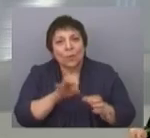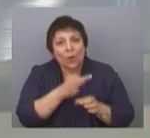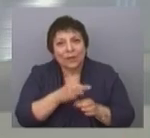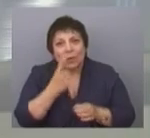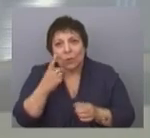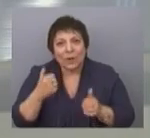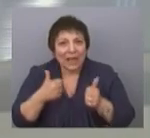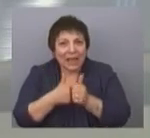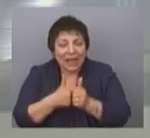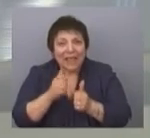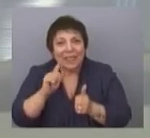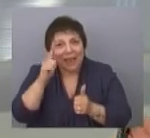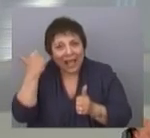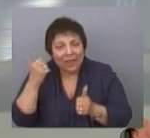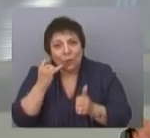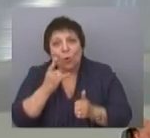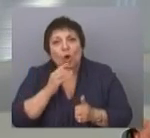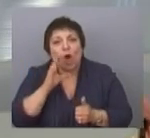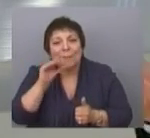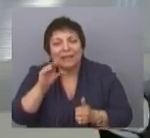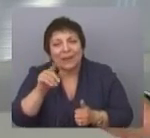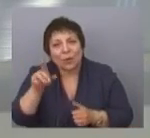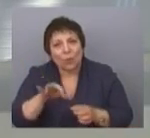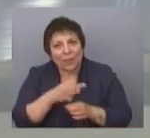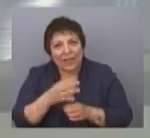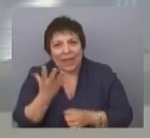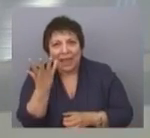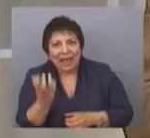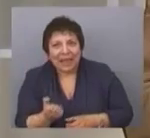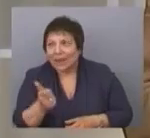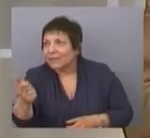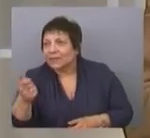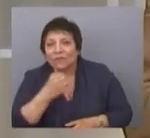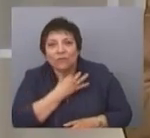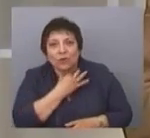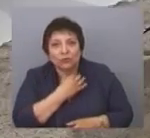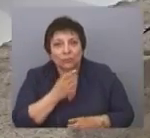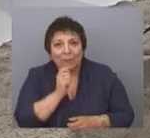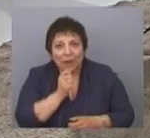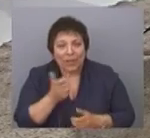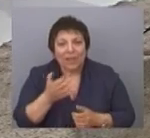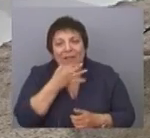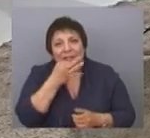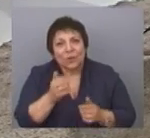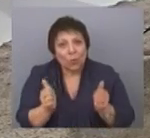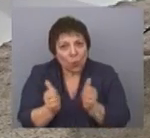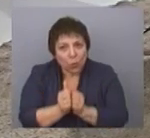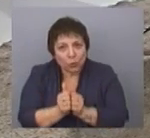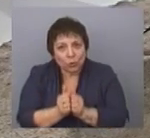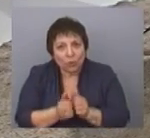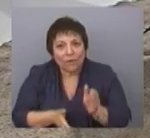un integrante de la campaña de la calle Pou y un comentario de Bordaberry que fue grabado por un periodista, haciendo referencia a que juntos vamos